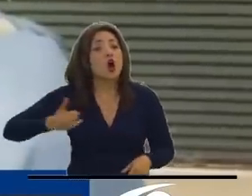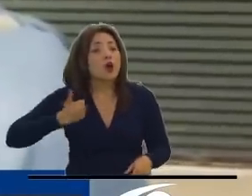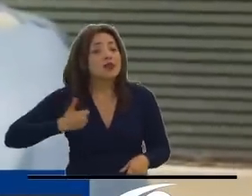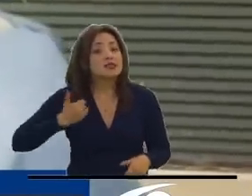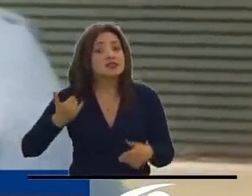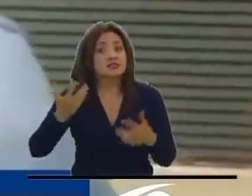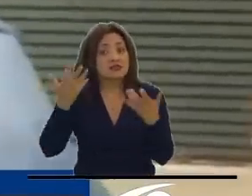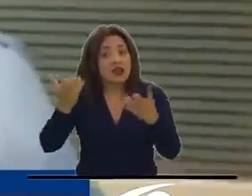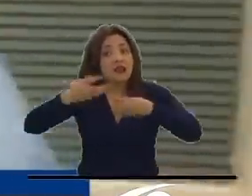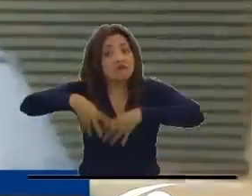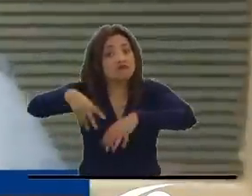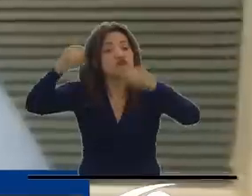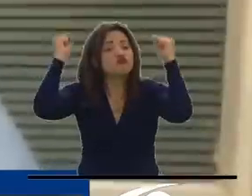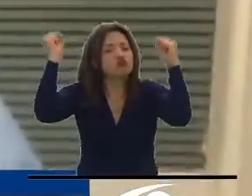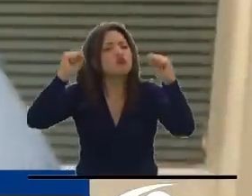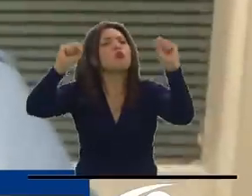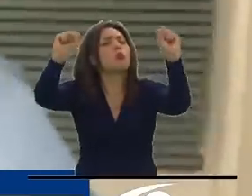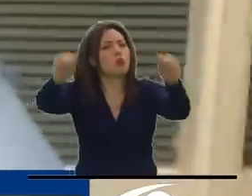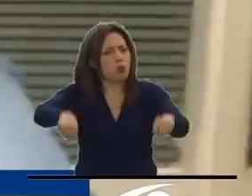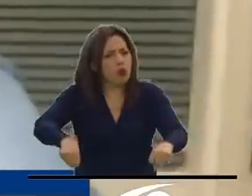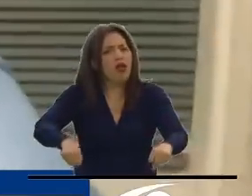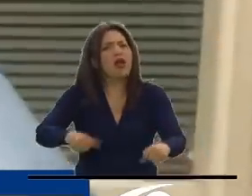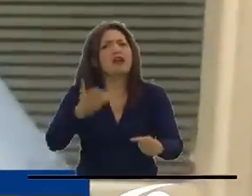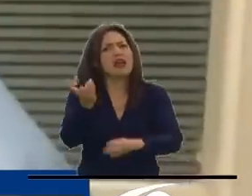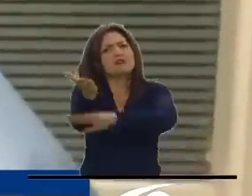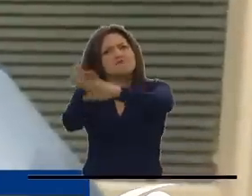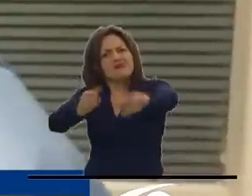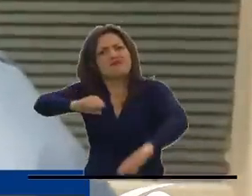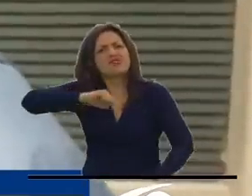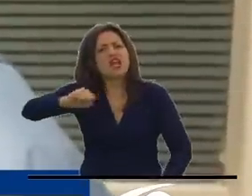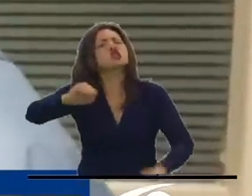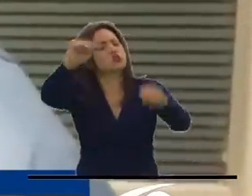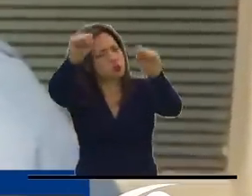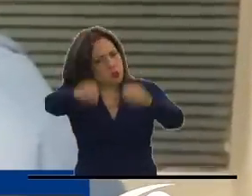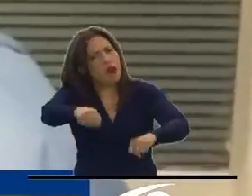hacerlo. Quieren hacer valer sus derechos, pueden hacerlo.